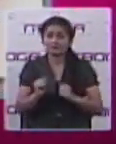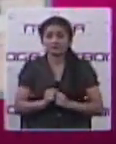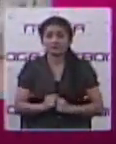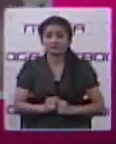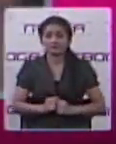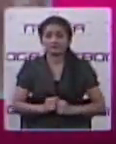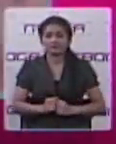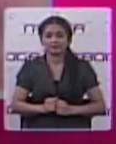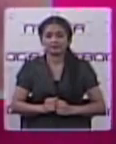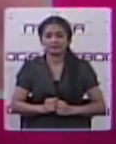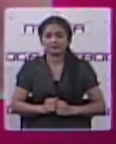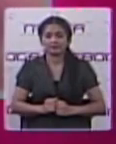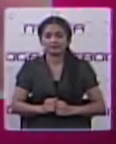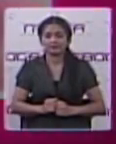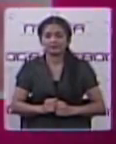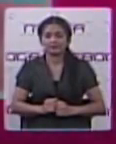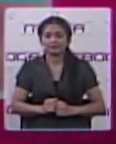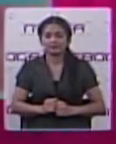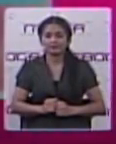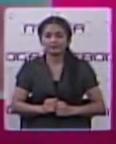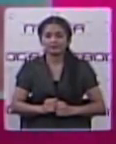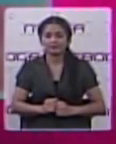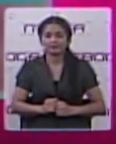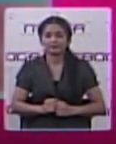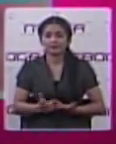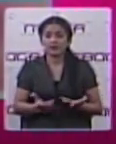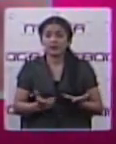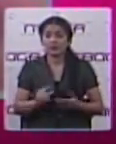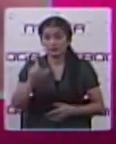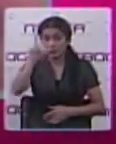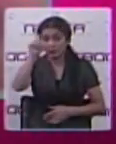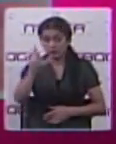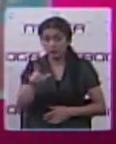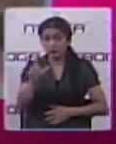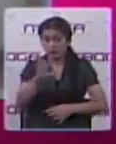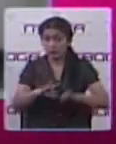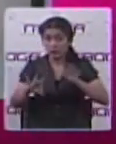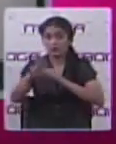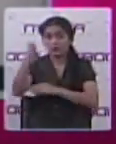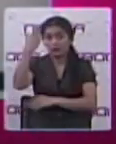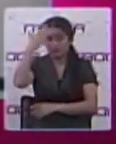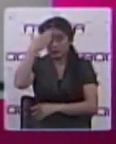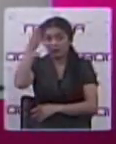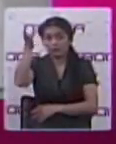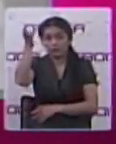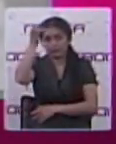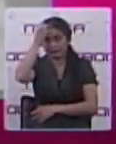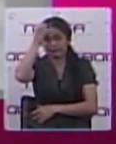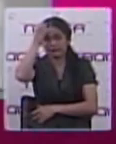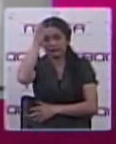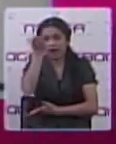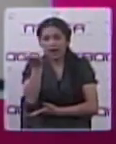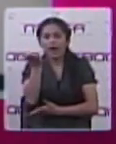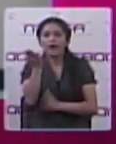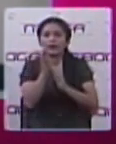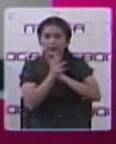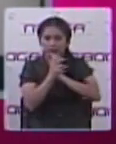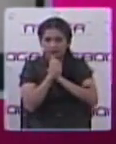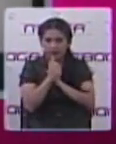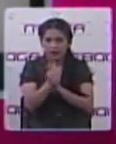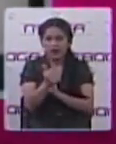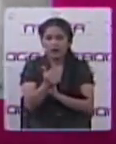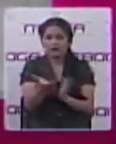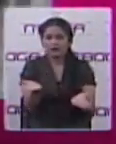momento. Eso busca básicamente, y sobre todo que sea profesional, que sea una persona especialista en un